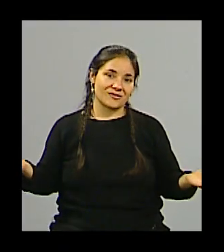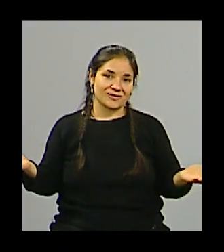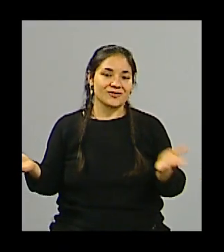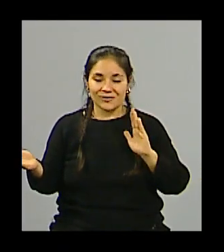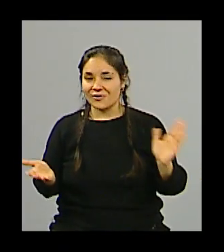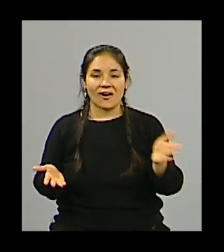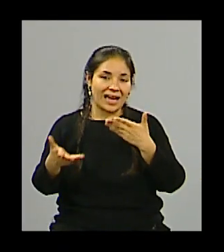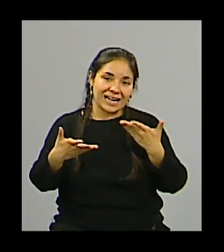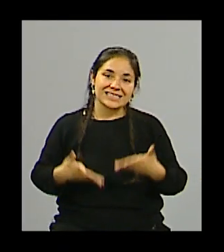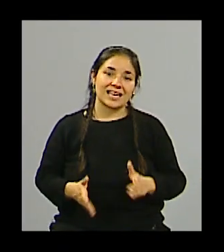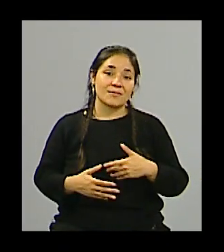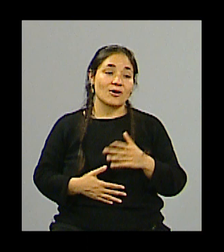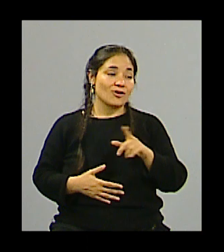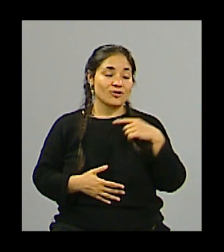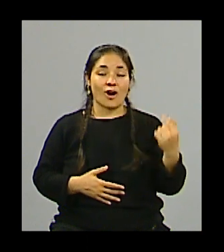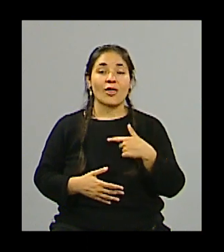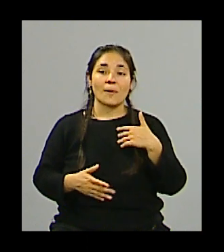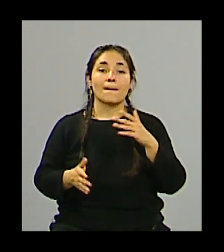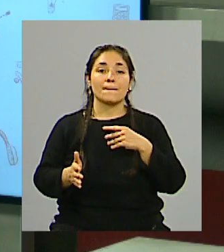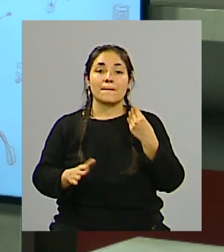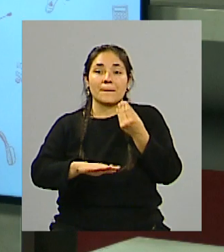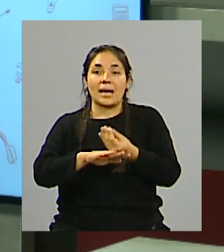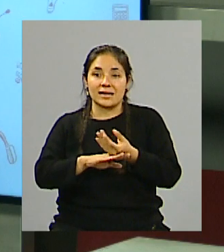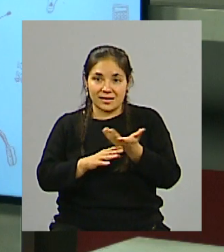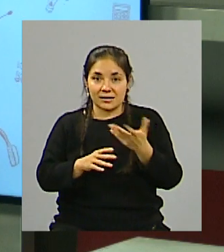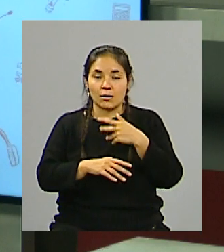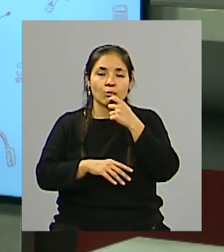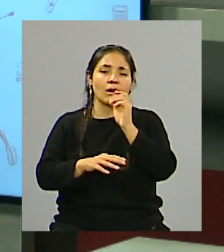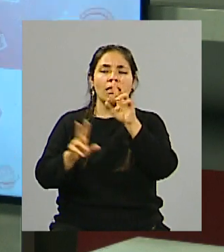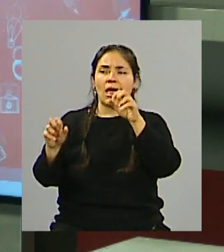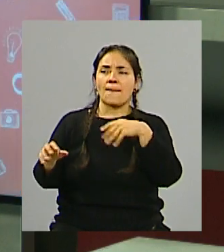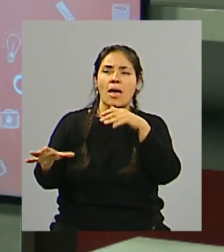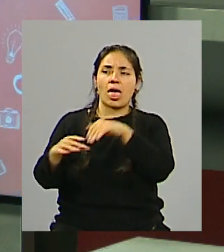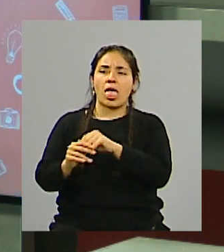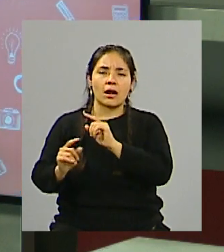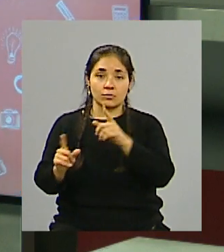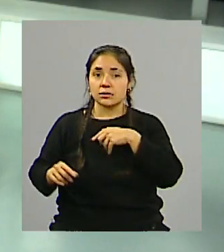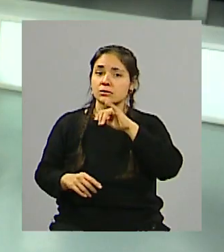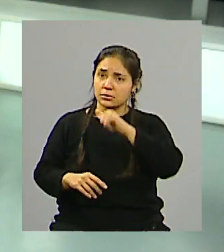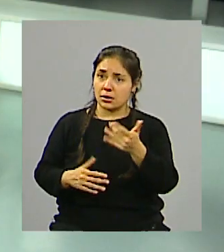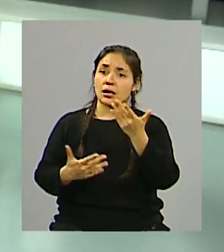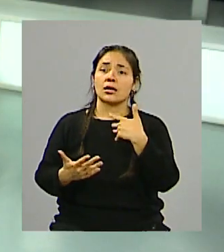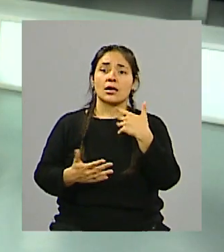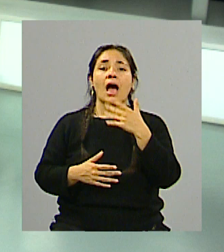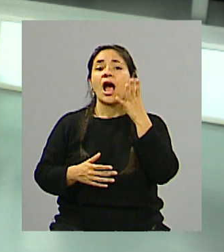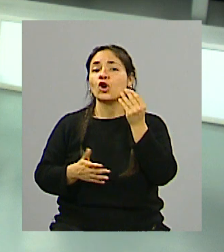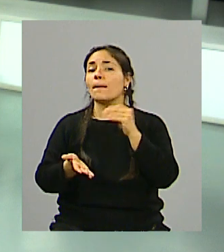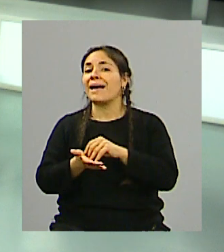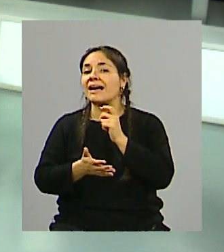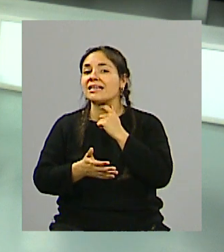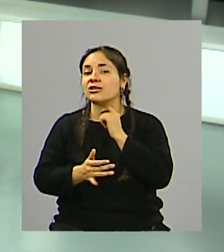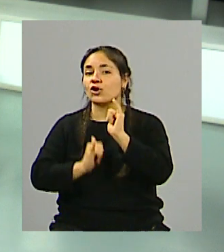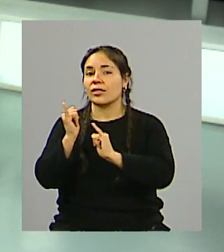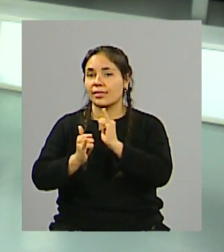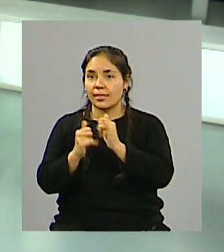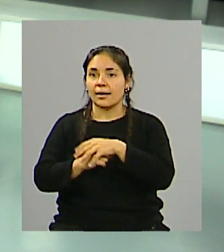paramos, somos parte de ese proceso. Y no tenemos que estar ajenos a esto. Es muy importante. Si puedo así como agregar algo,